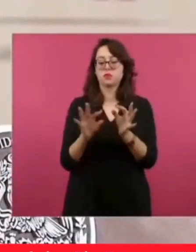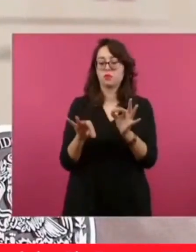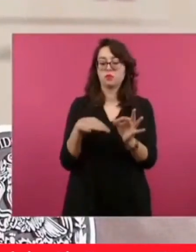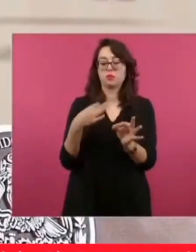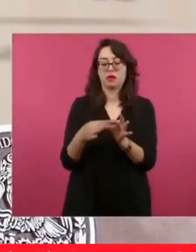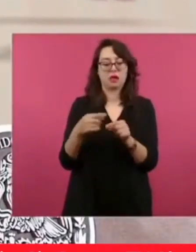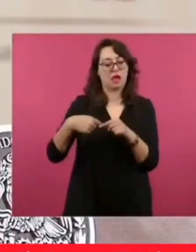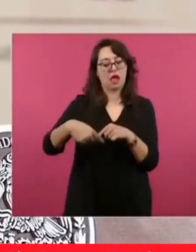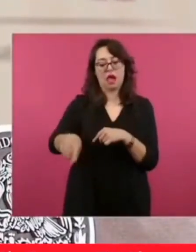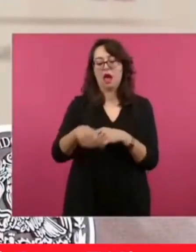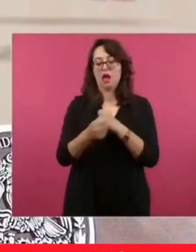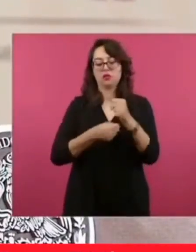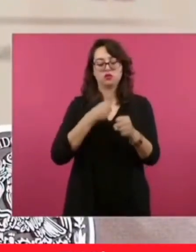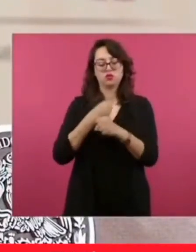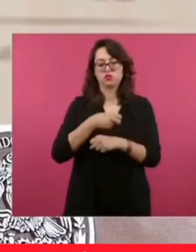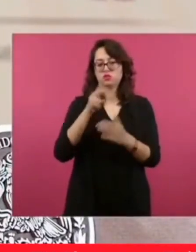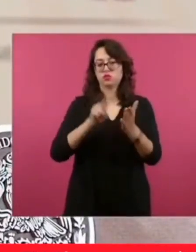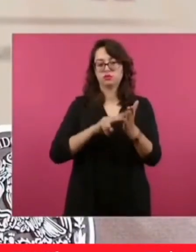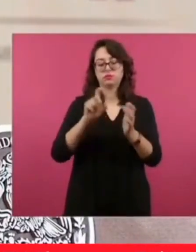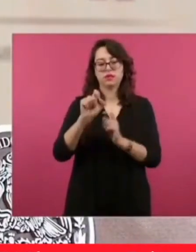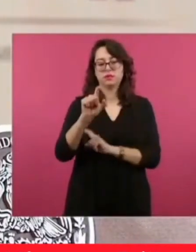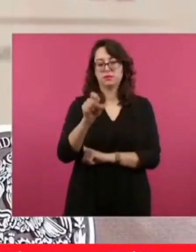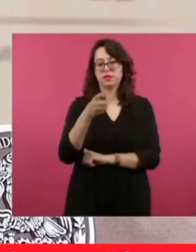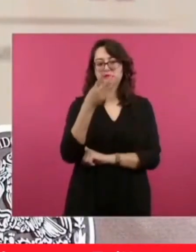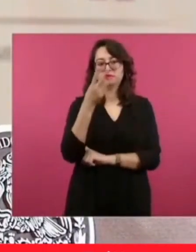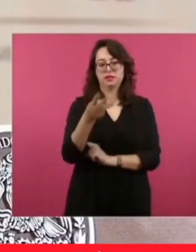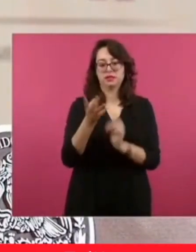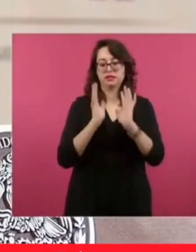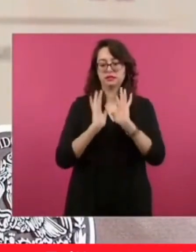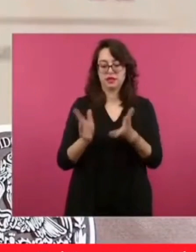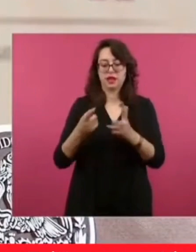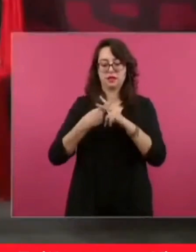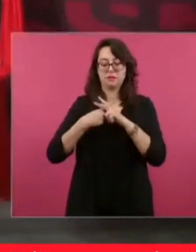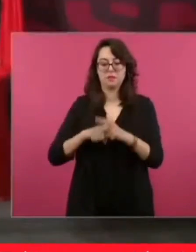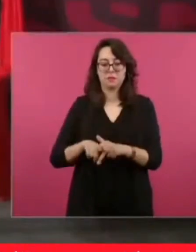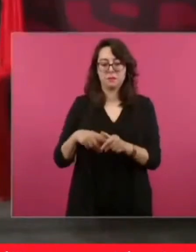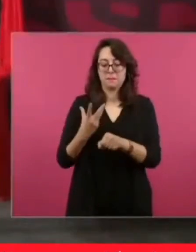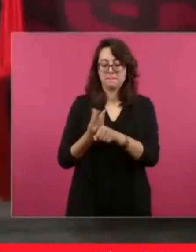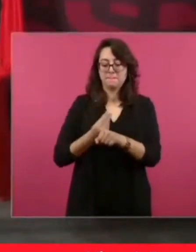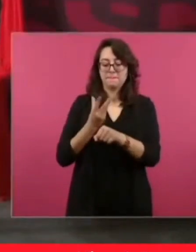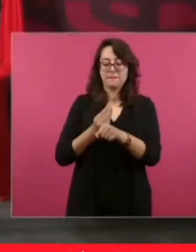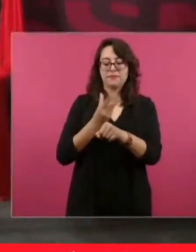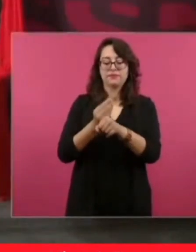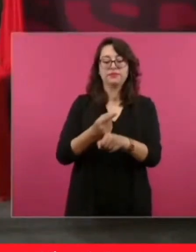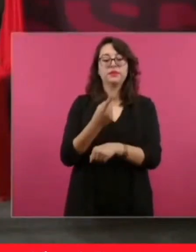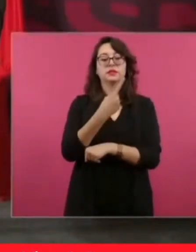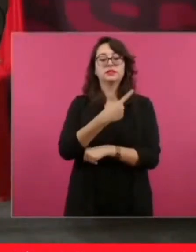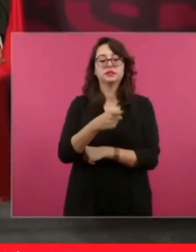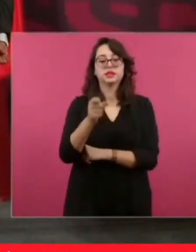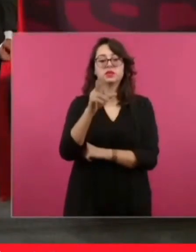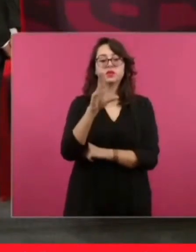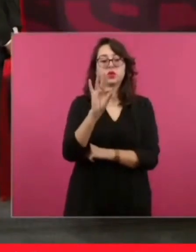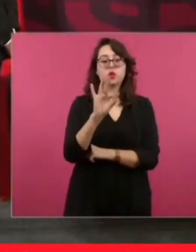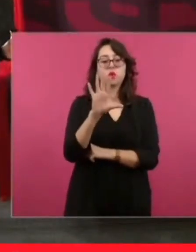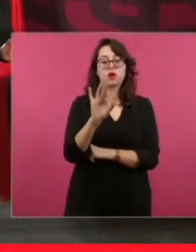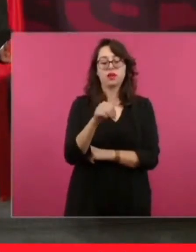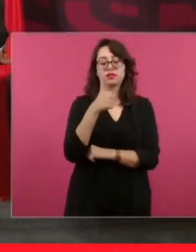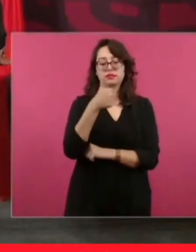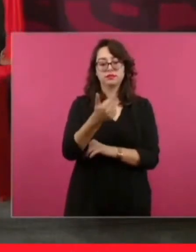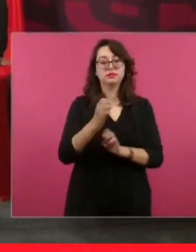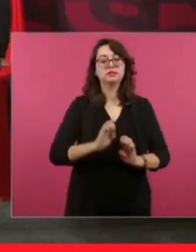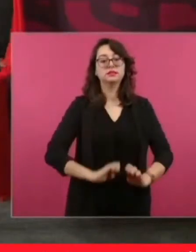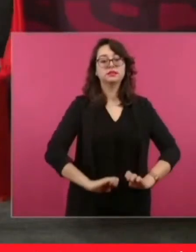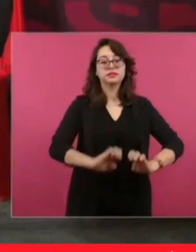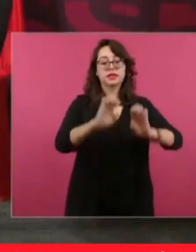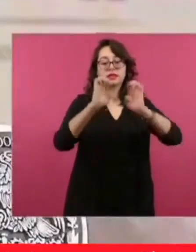están en proceso ya restaurándose 146 edificios monumentales